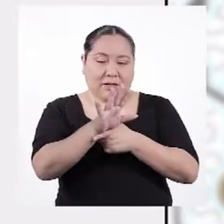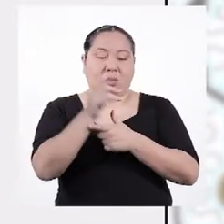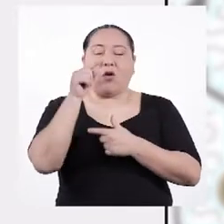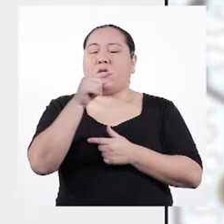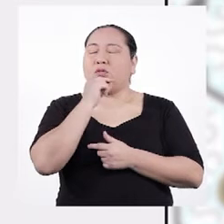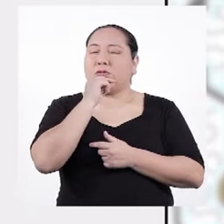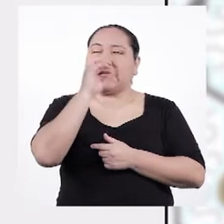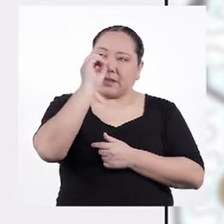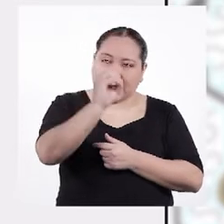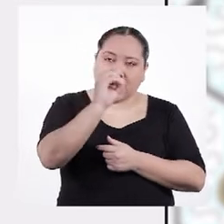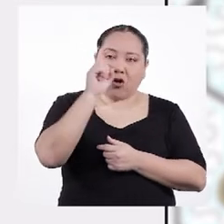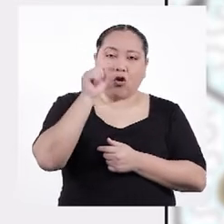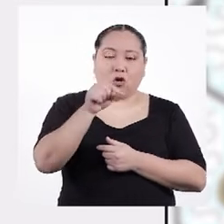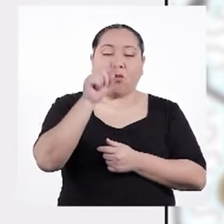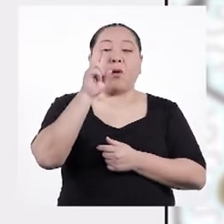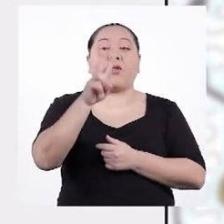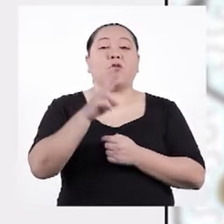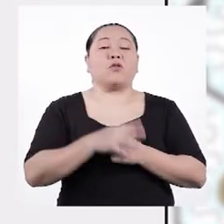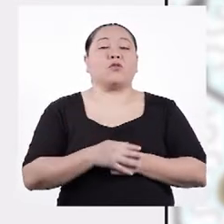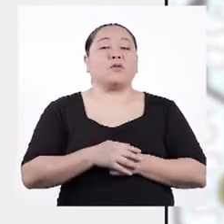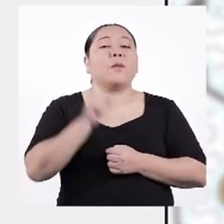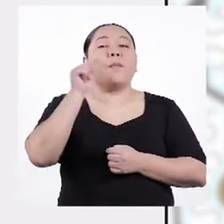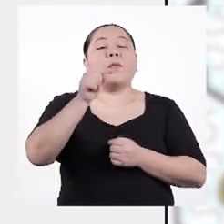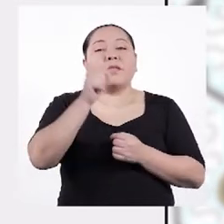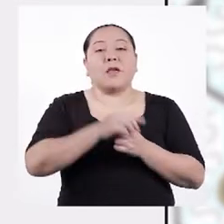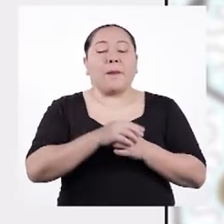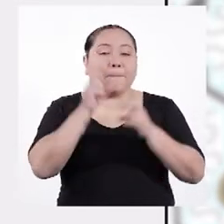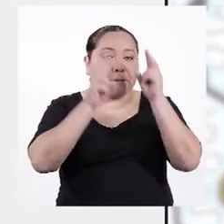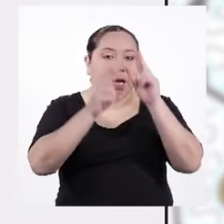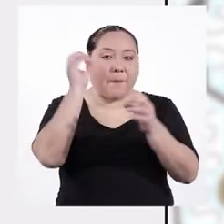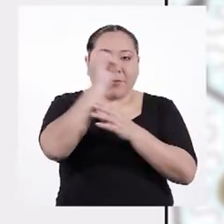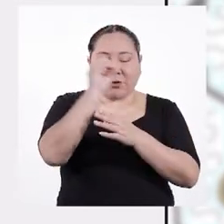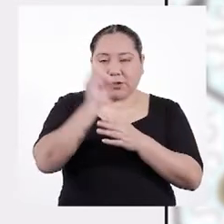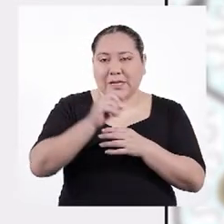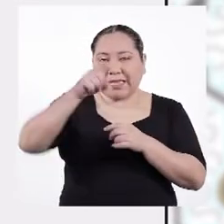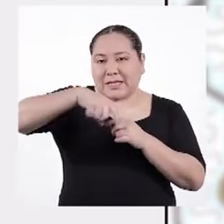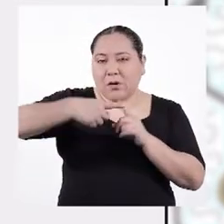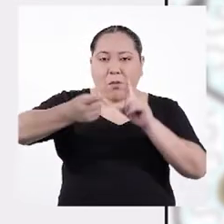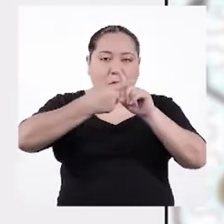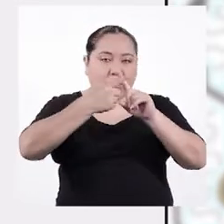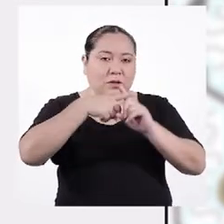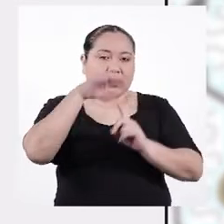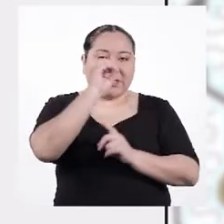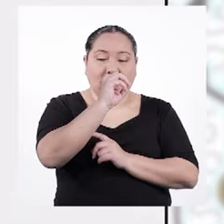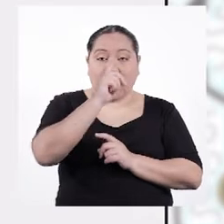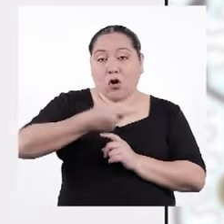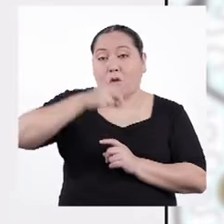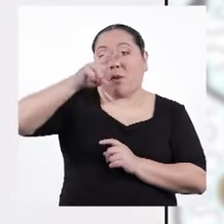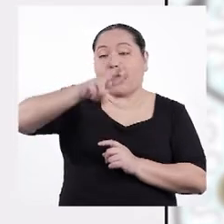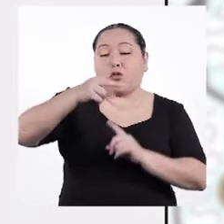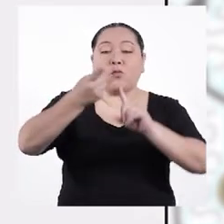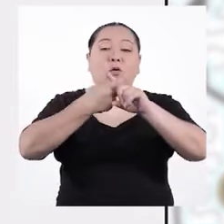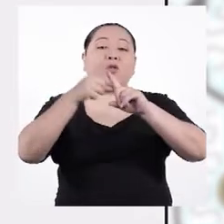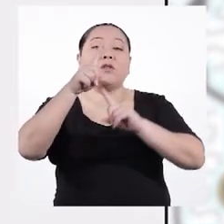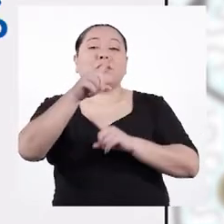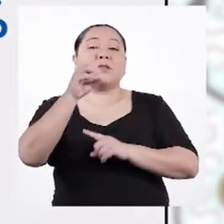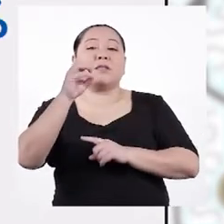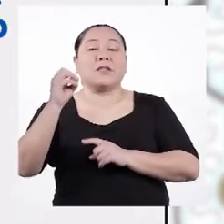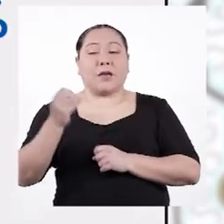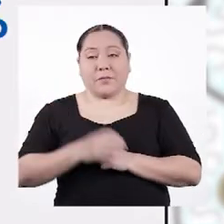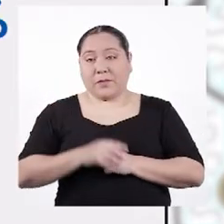0,2. Para sacar el porcentaje, tendríamos que multiplicar 0,2 por 100, y el porcentaje